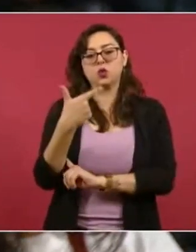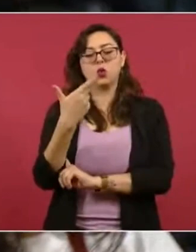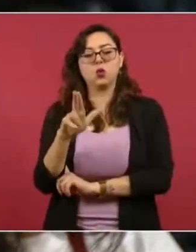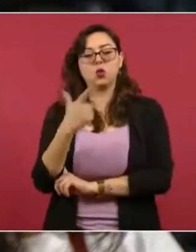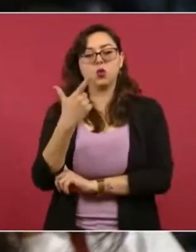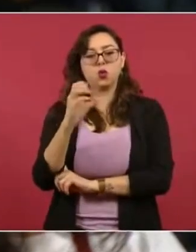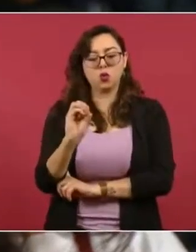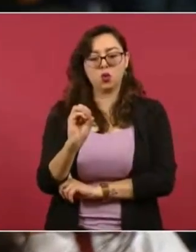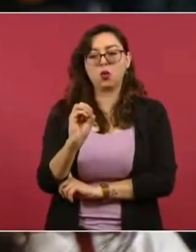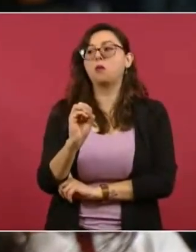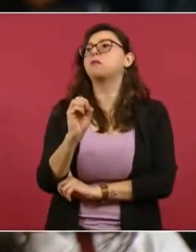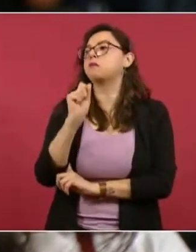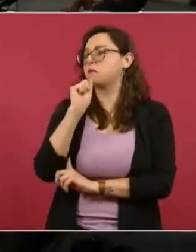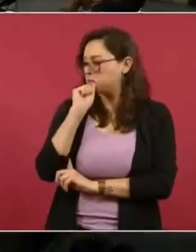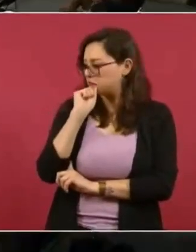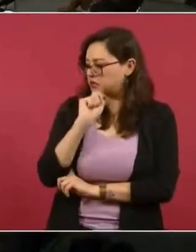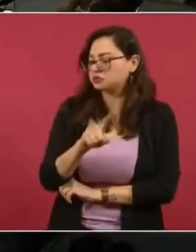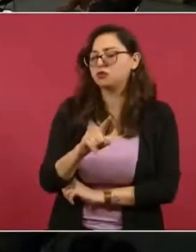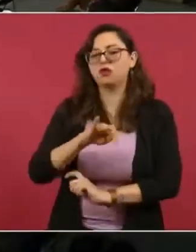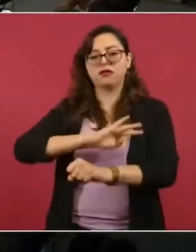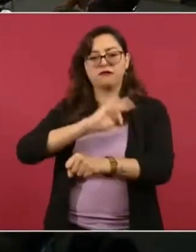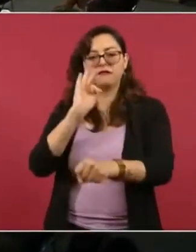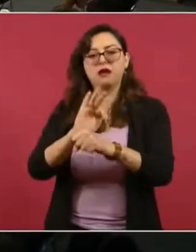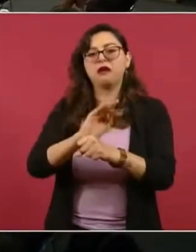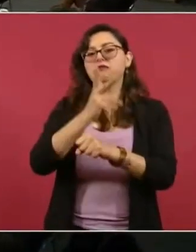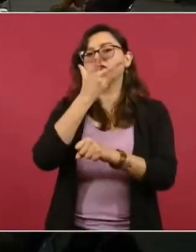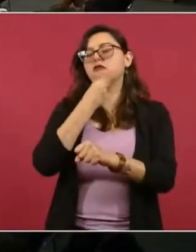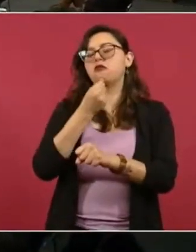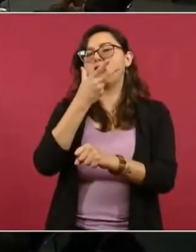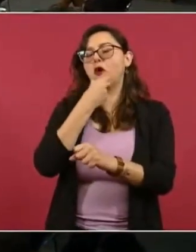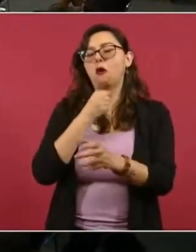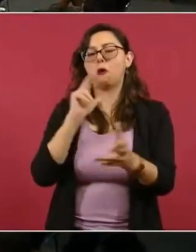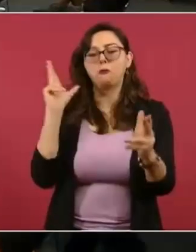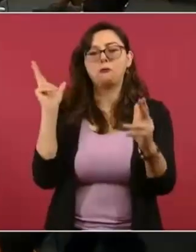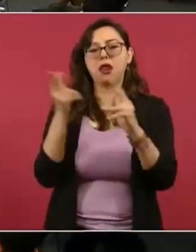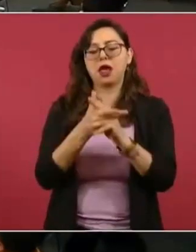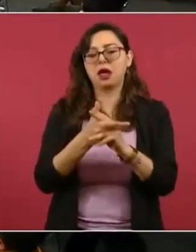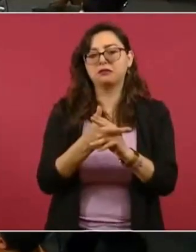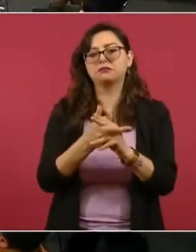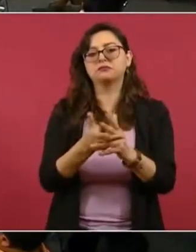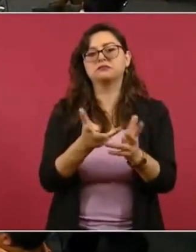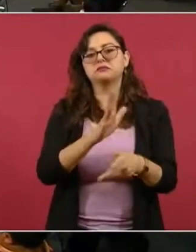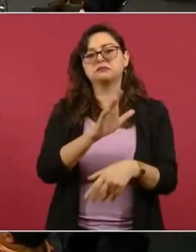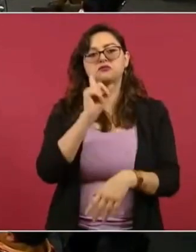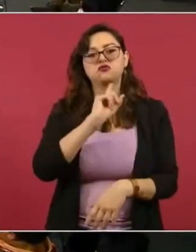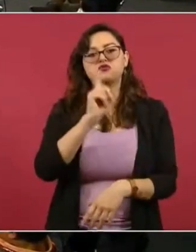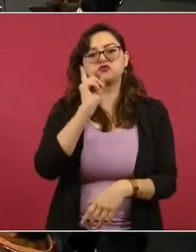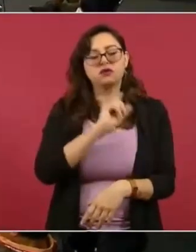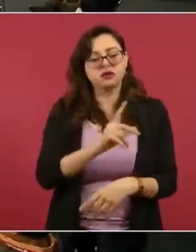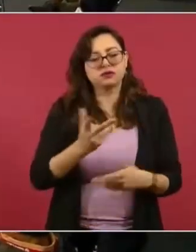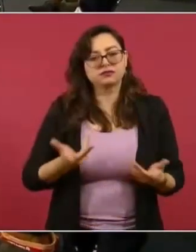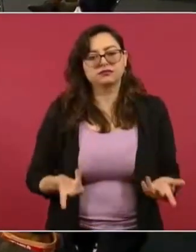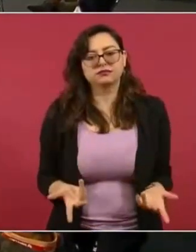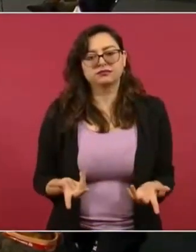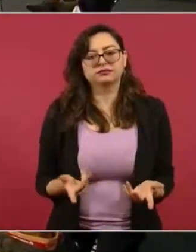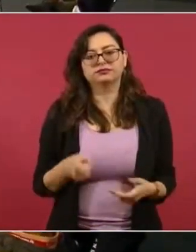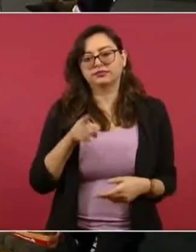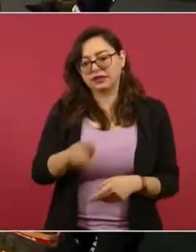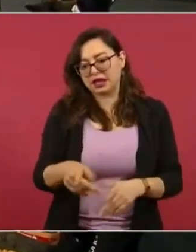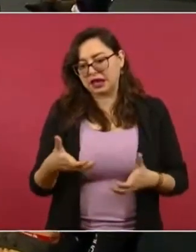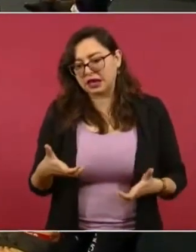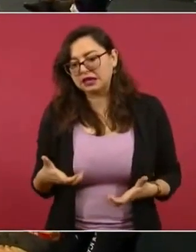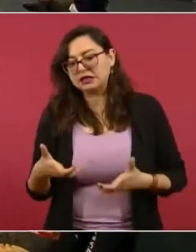a otro feminicida argumentando la víctima fue localizada en la